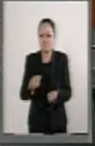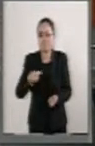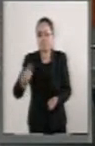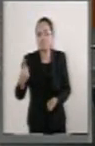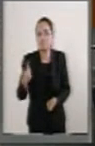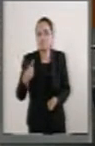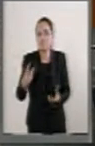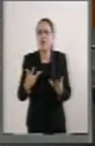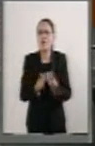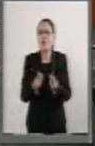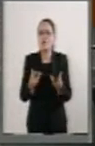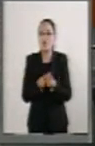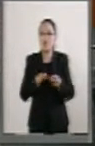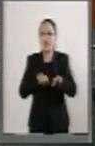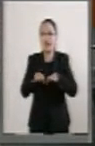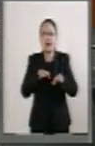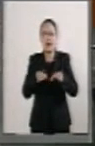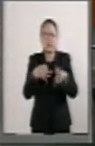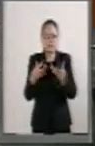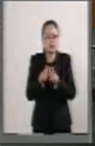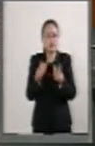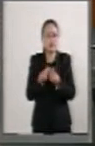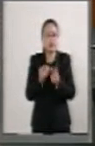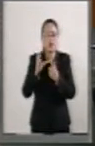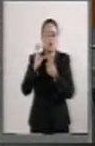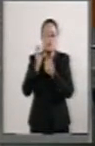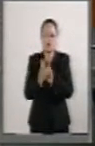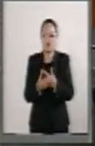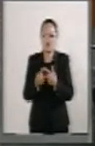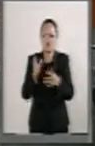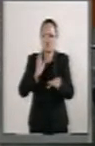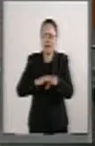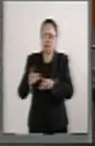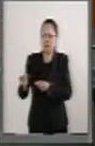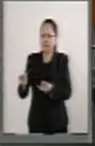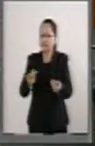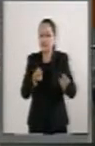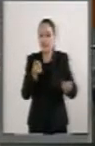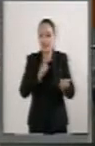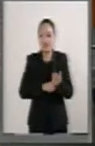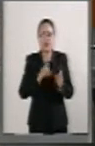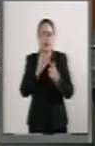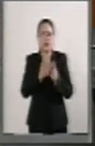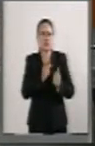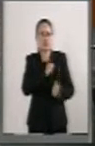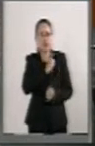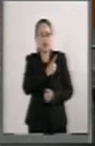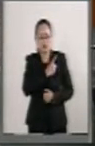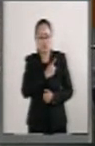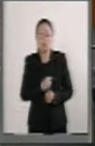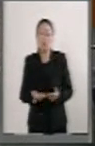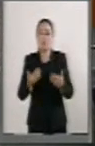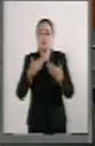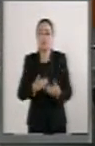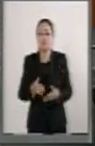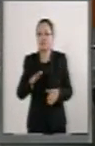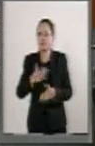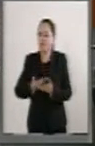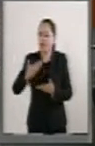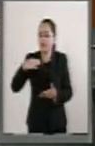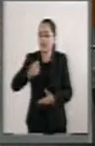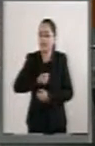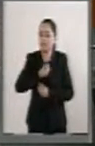trabajar de cerca con ella en una de las comisiones más dinámicas del Senado, que es la Comisión de Salud, y bien lo externaban ya